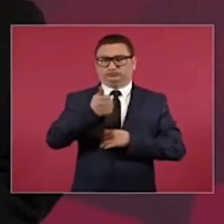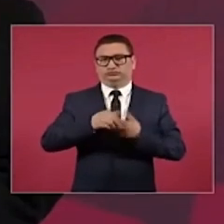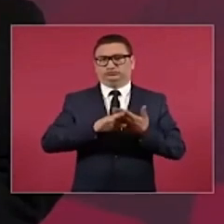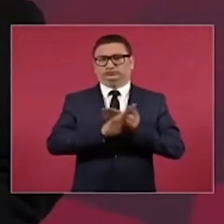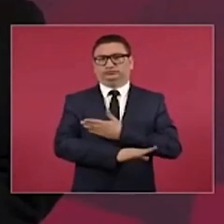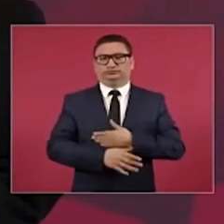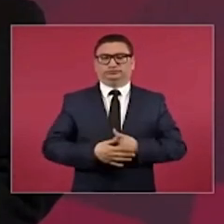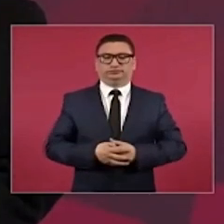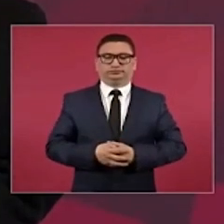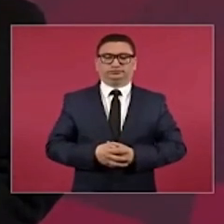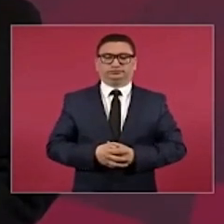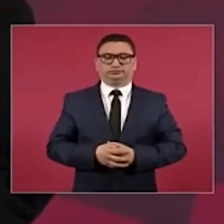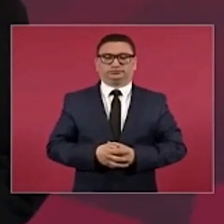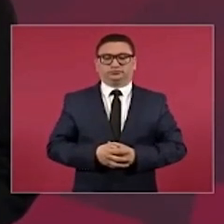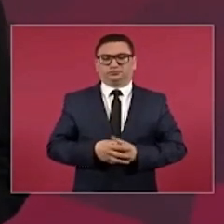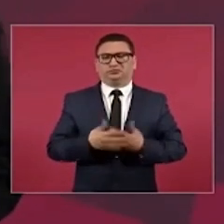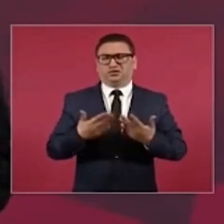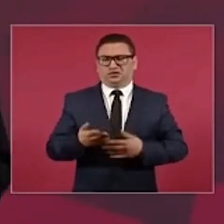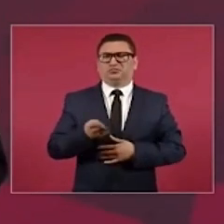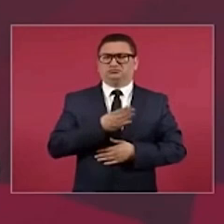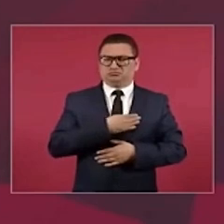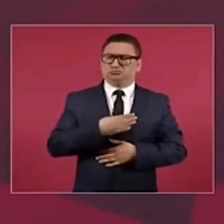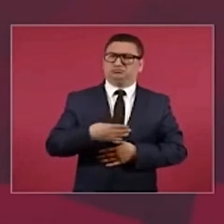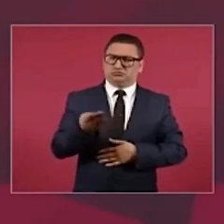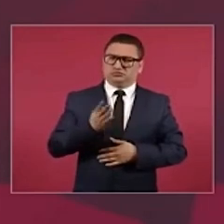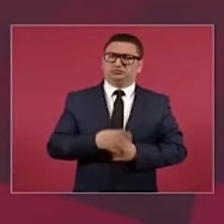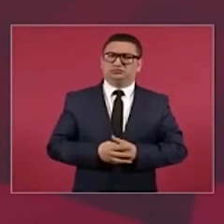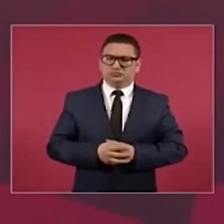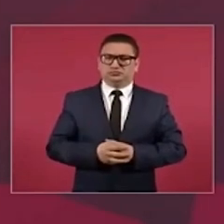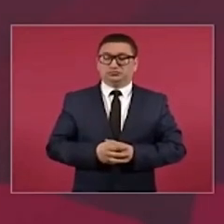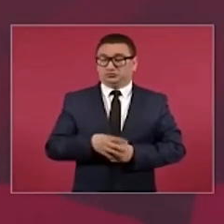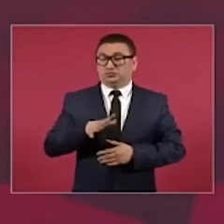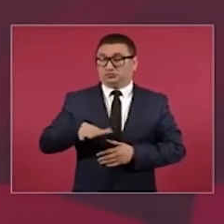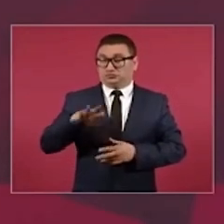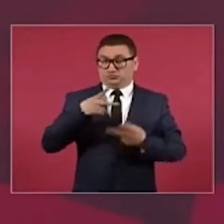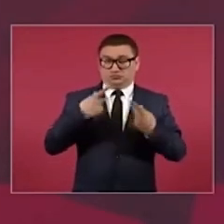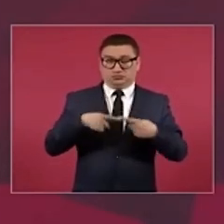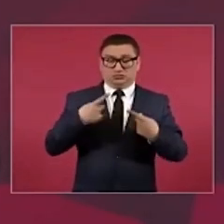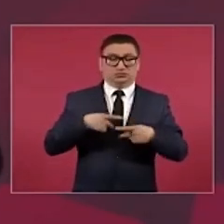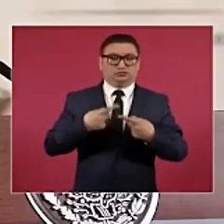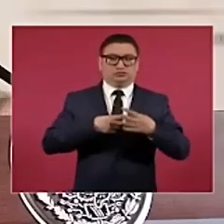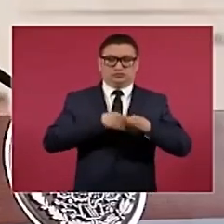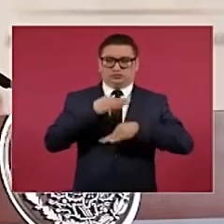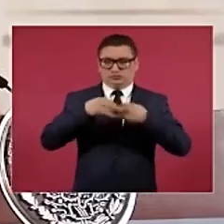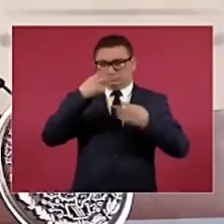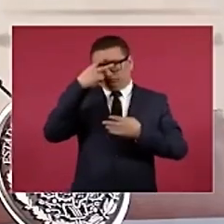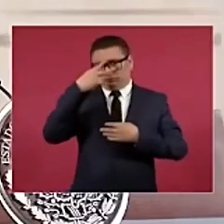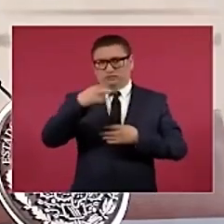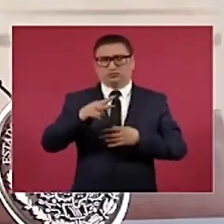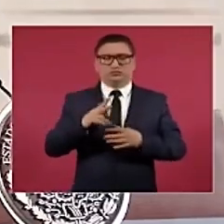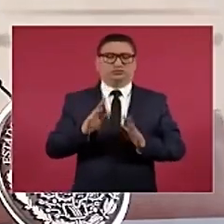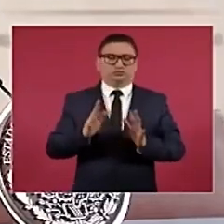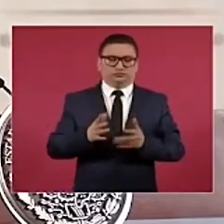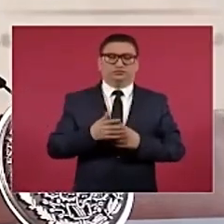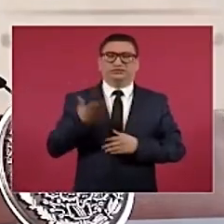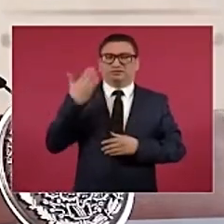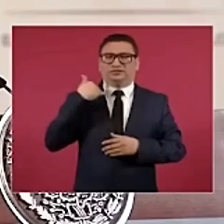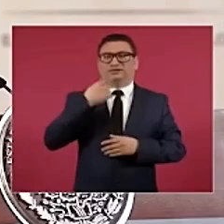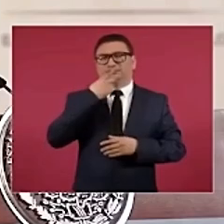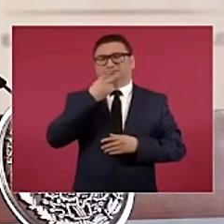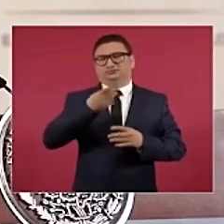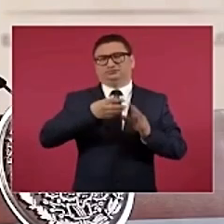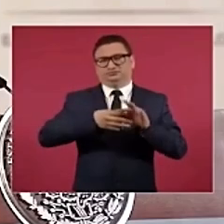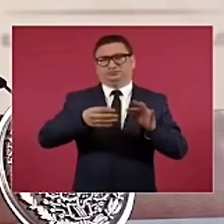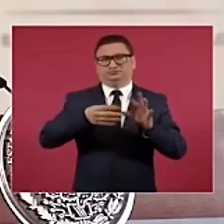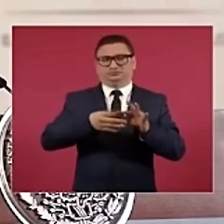engañar Entonces qué bueno no que el ciudadano como lo hemos dicho en